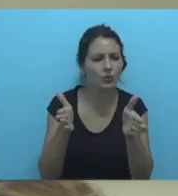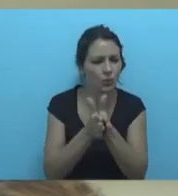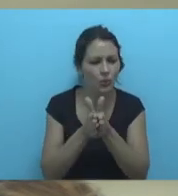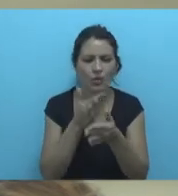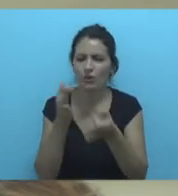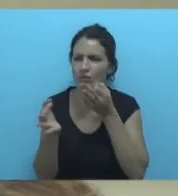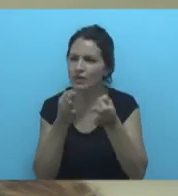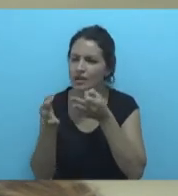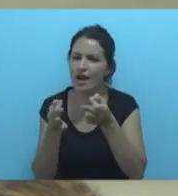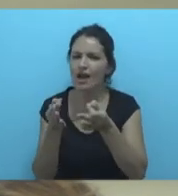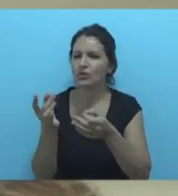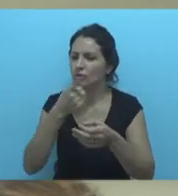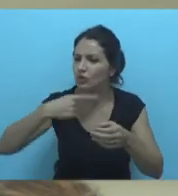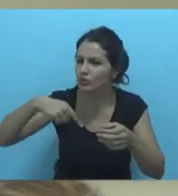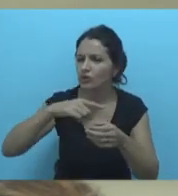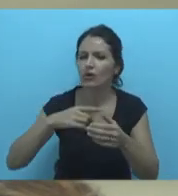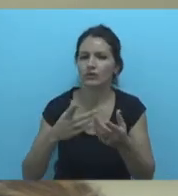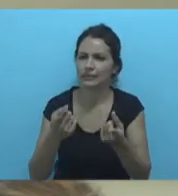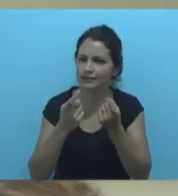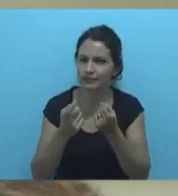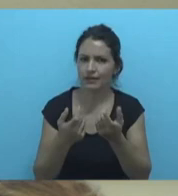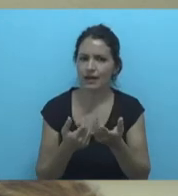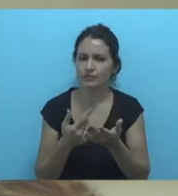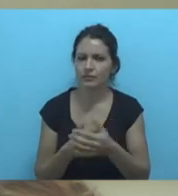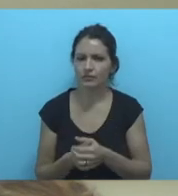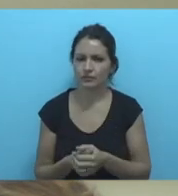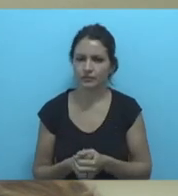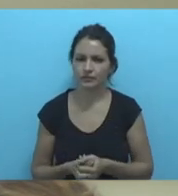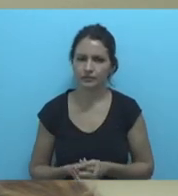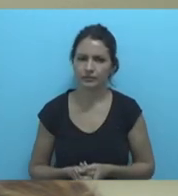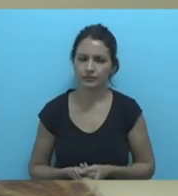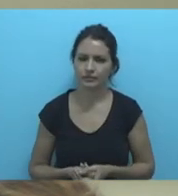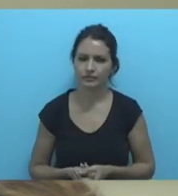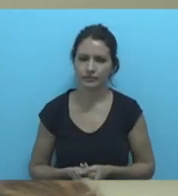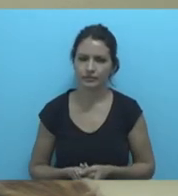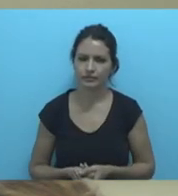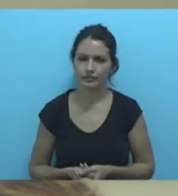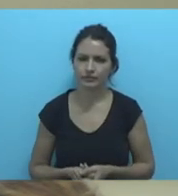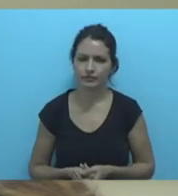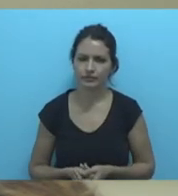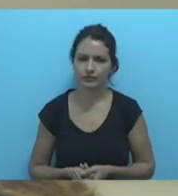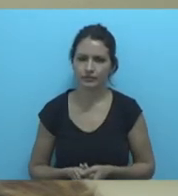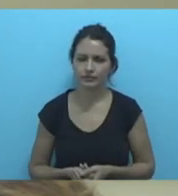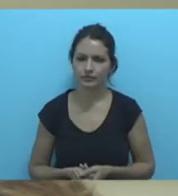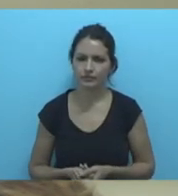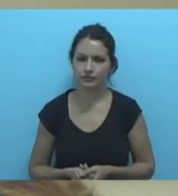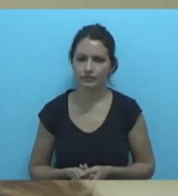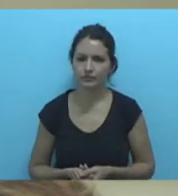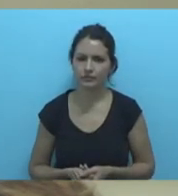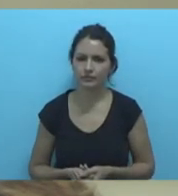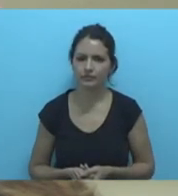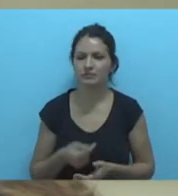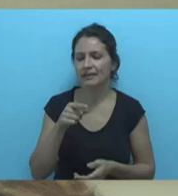esos aprendizajes que tenemos que reivindicar tiene que ver con el concepto de cooperación. Herramientas legislativas como un proyecto de comunicación